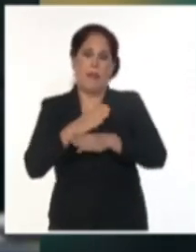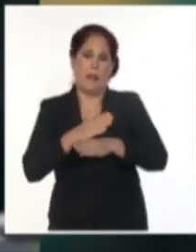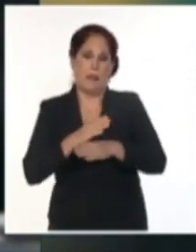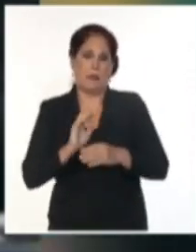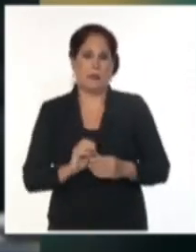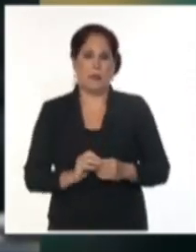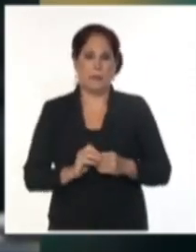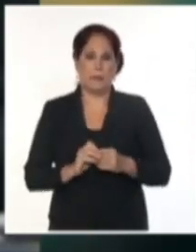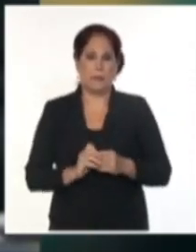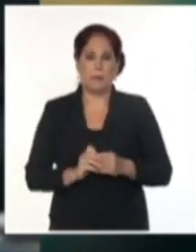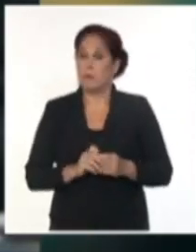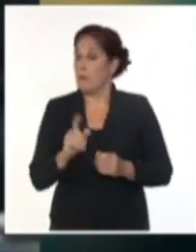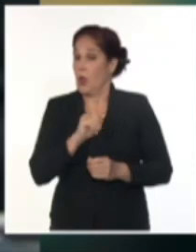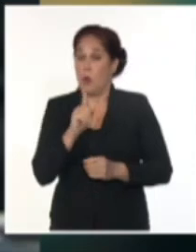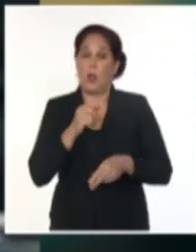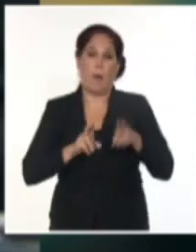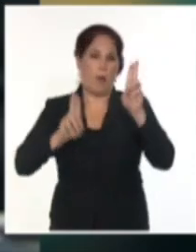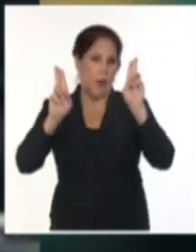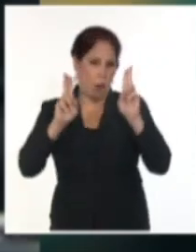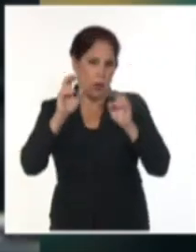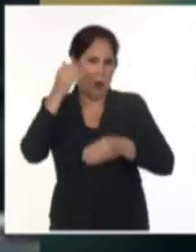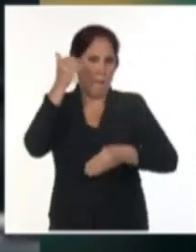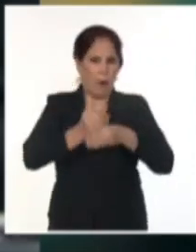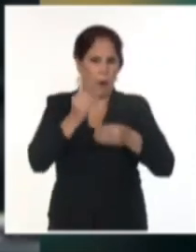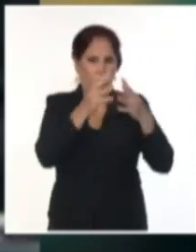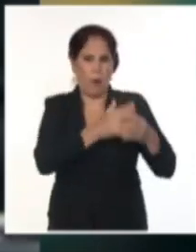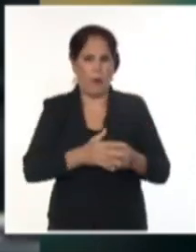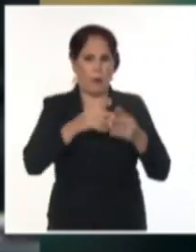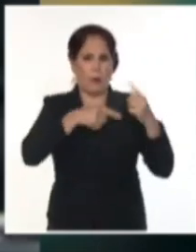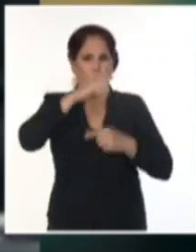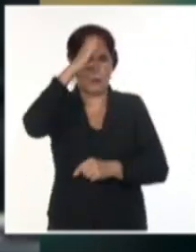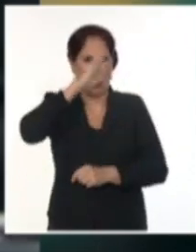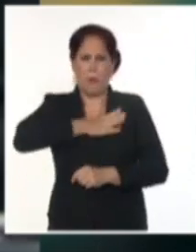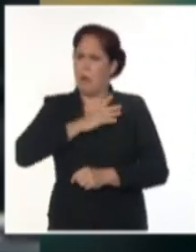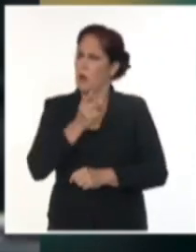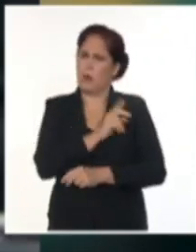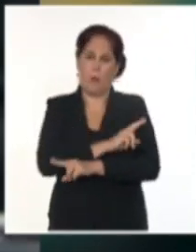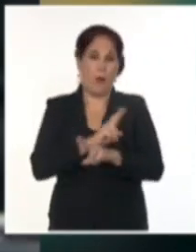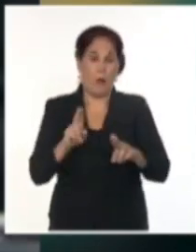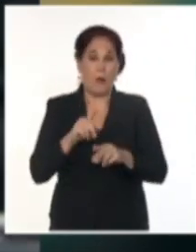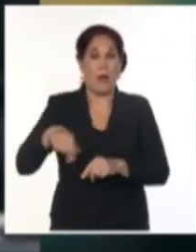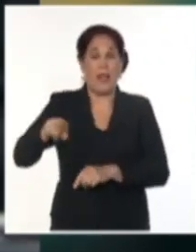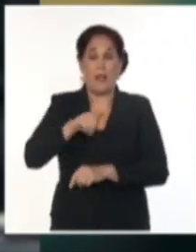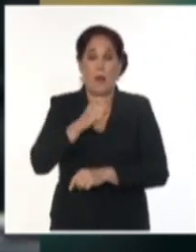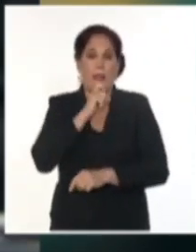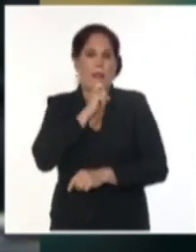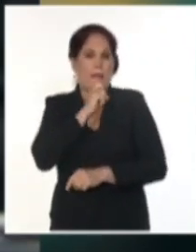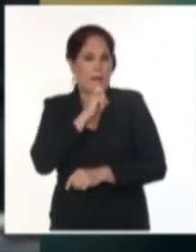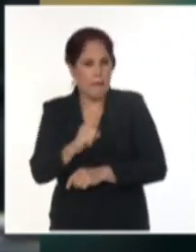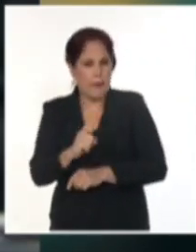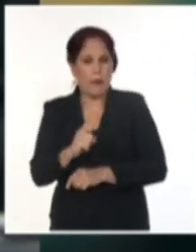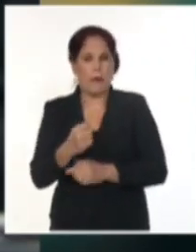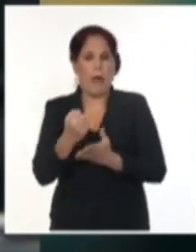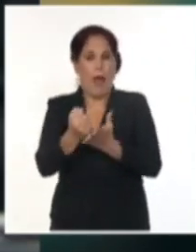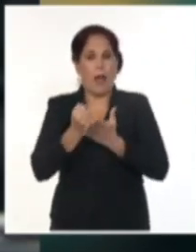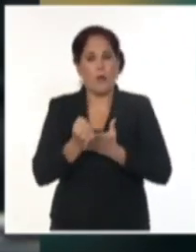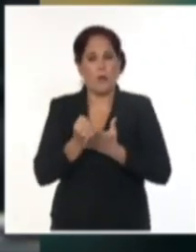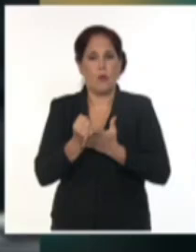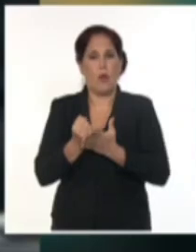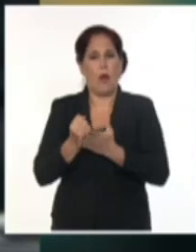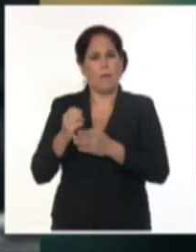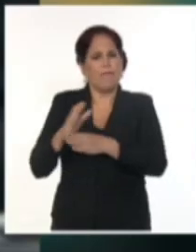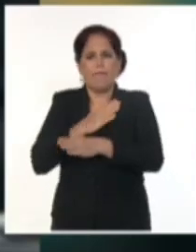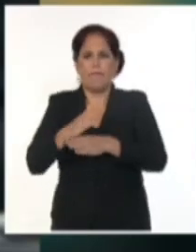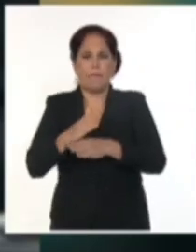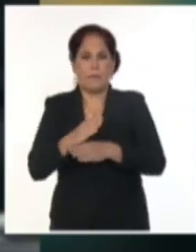Es injusta la manutención del bloqueo contra Cuba, con serias consecuencias de natureza humanitaria en pleno corazón del Caribe. Y